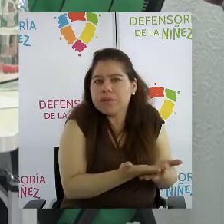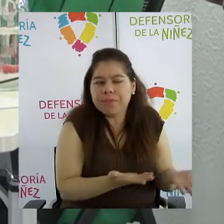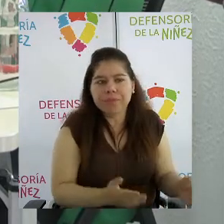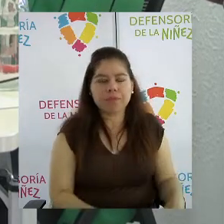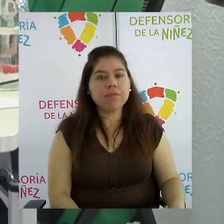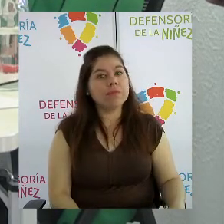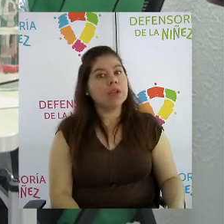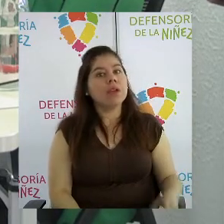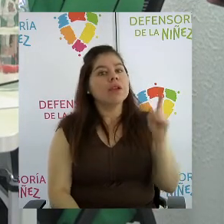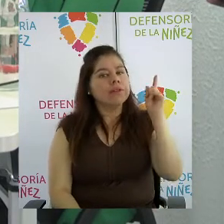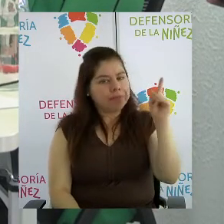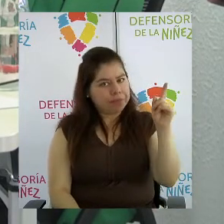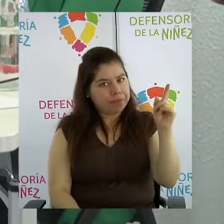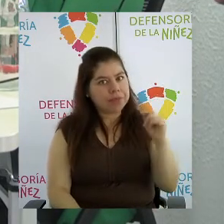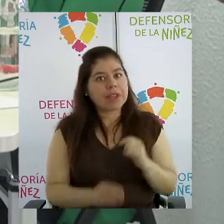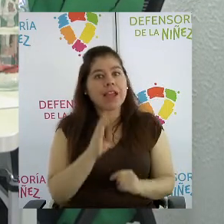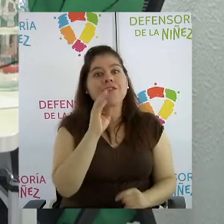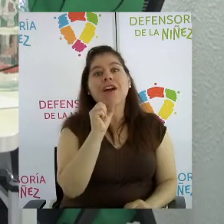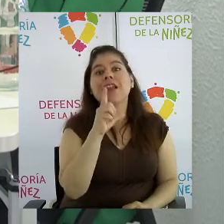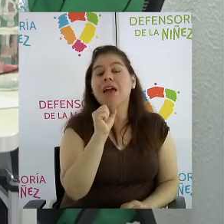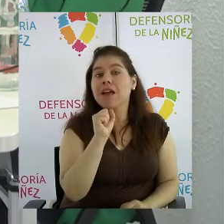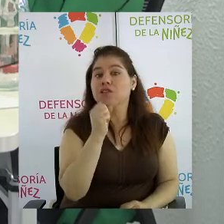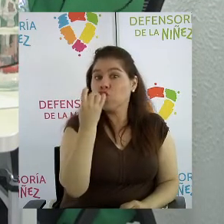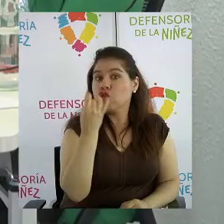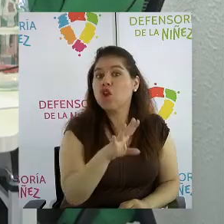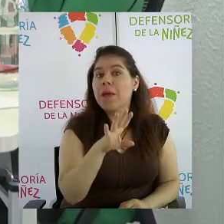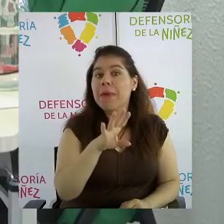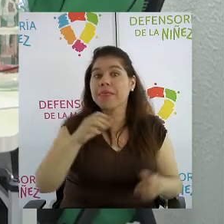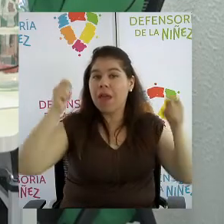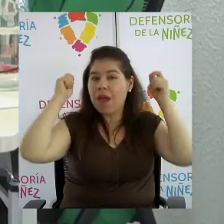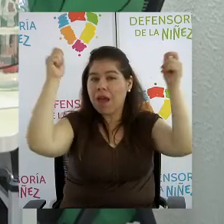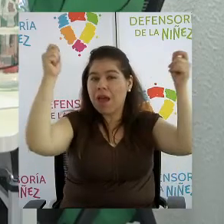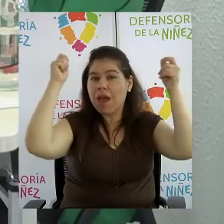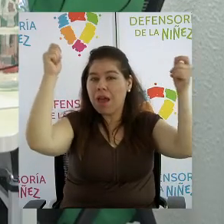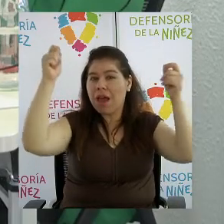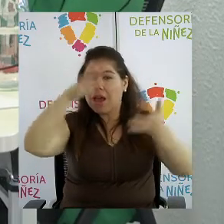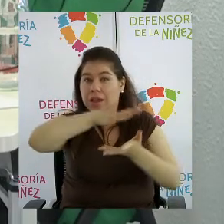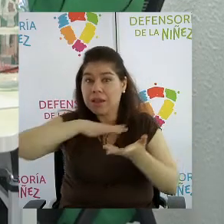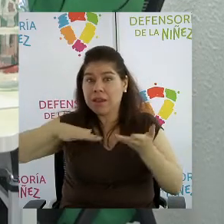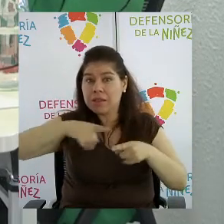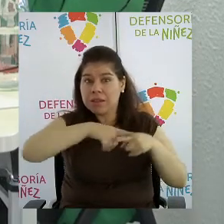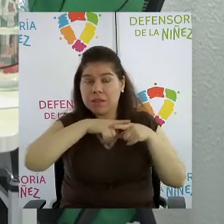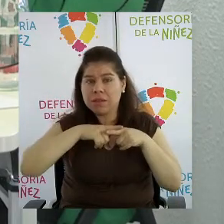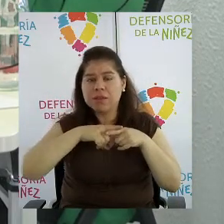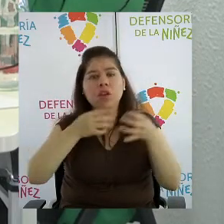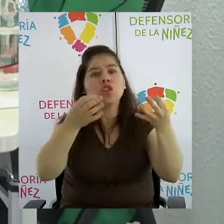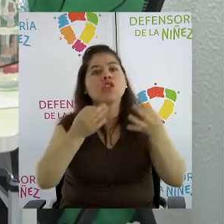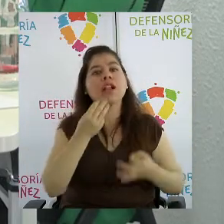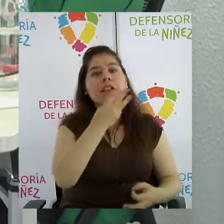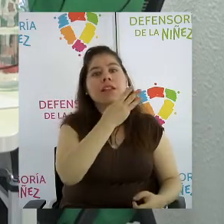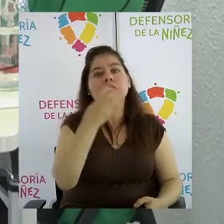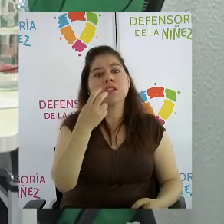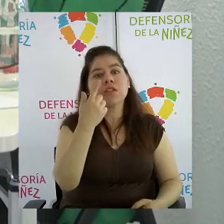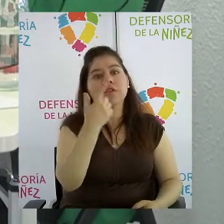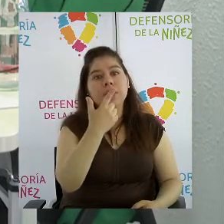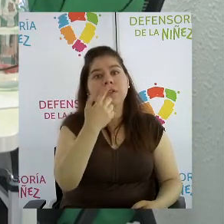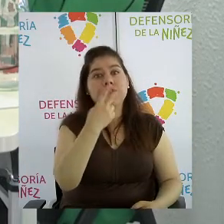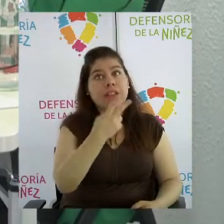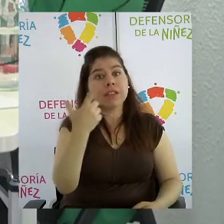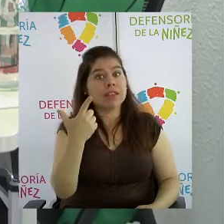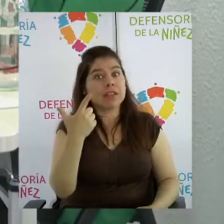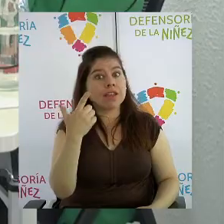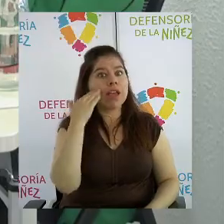necesariamente hablamos de niños heridos a bala en manifestaciones. Porque cuando hablamos de estos 327 casos, no estamos hablando de que todos los